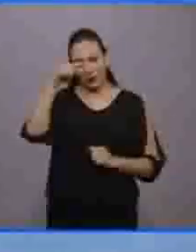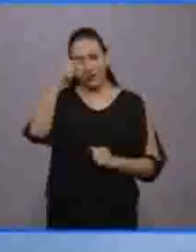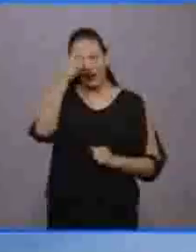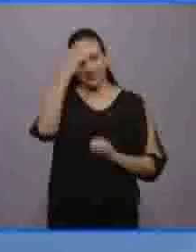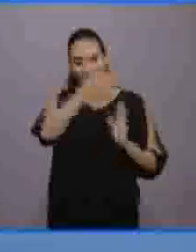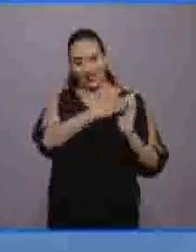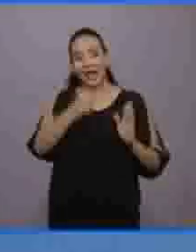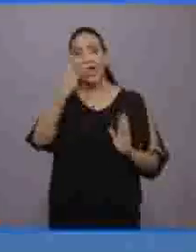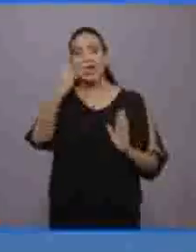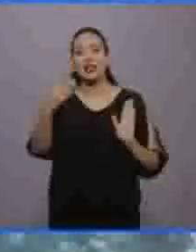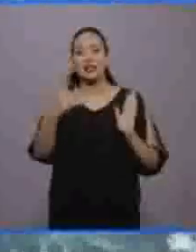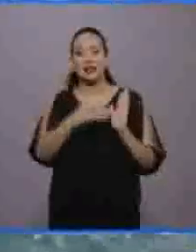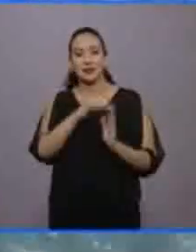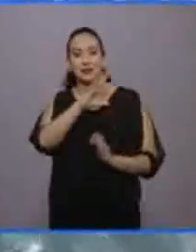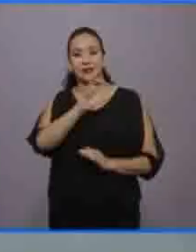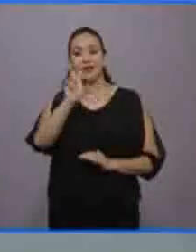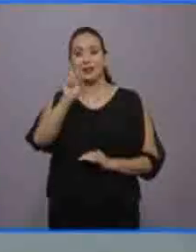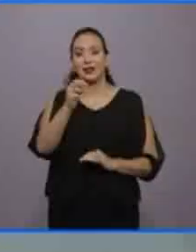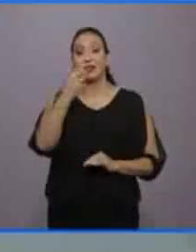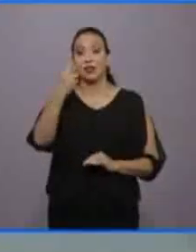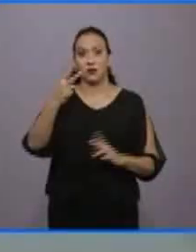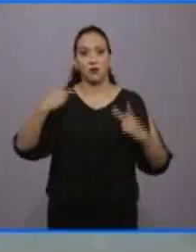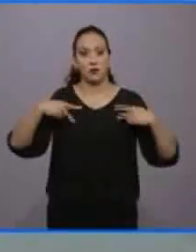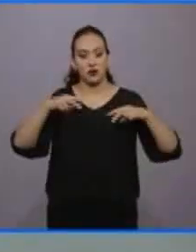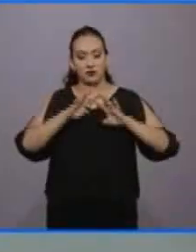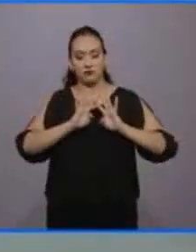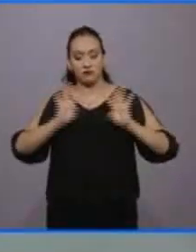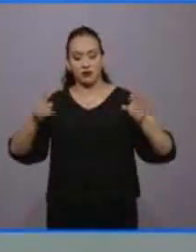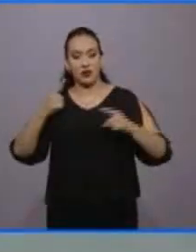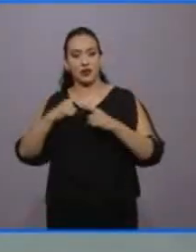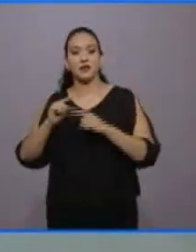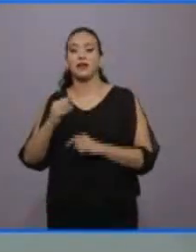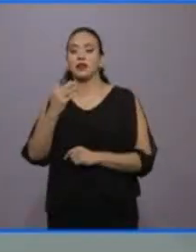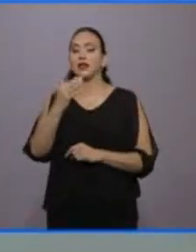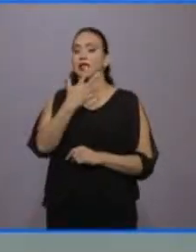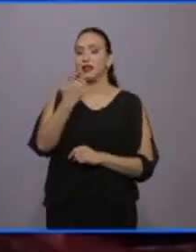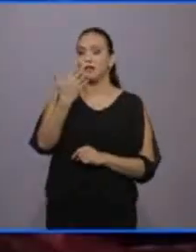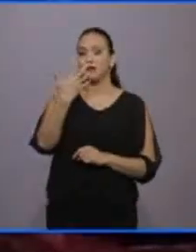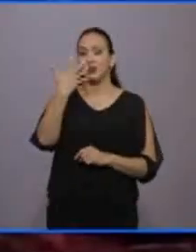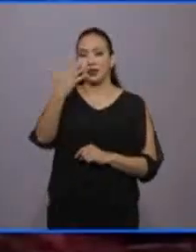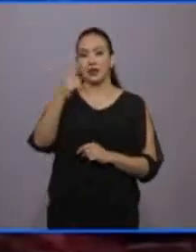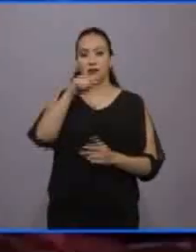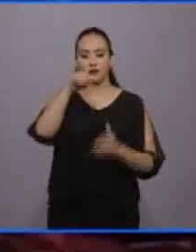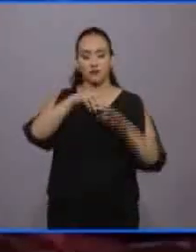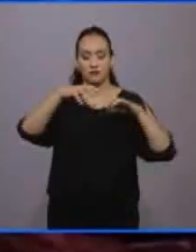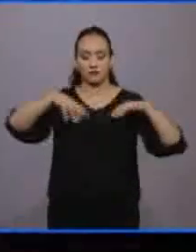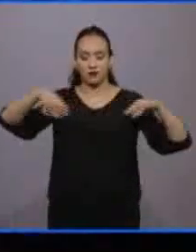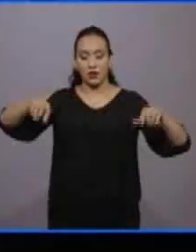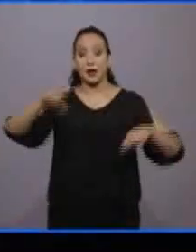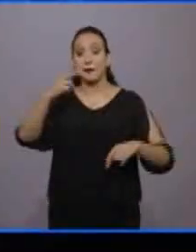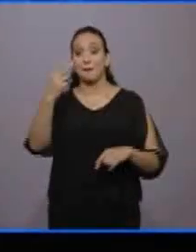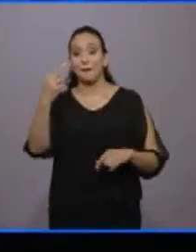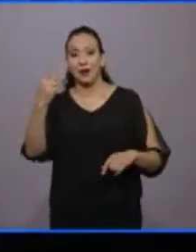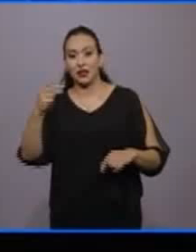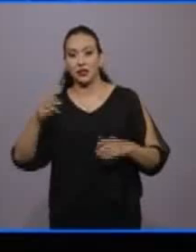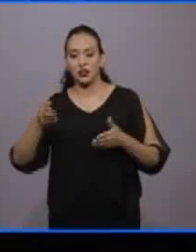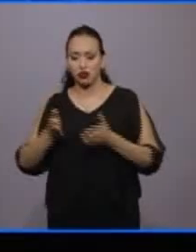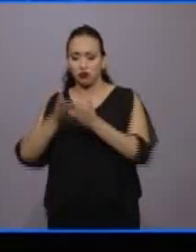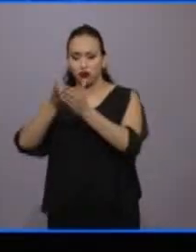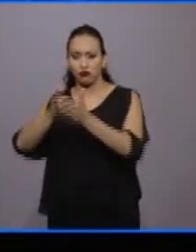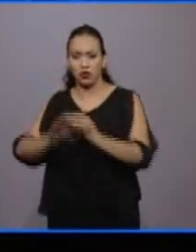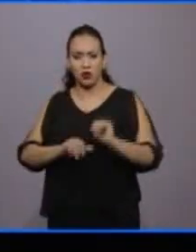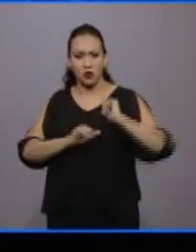desplegarán 3.532 elementos y 355 unidades, de las cuales 25 son buques encargados